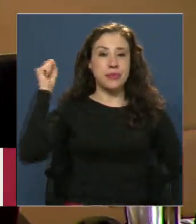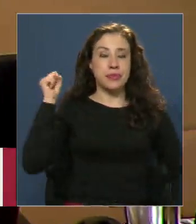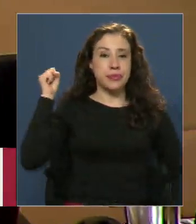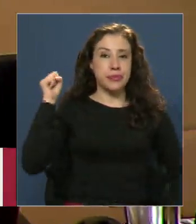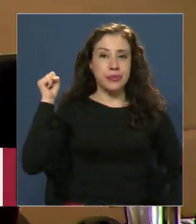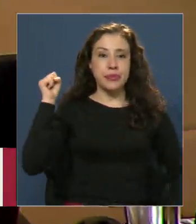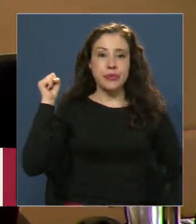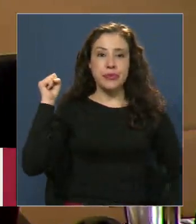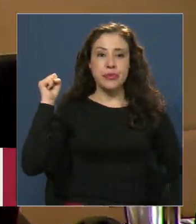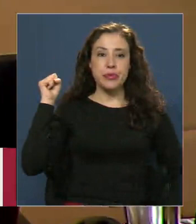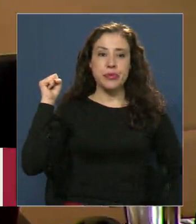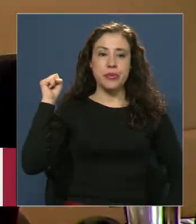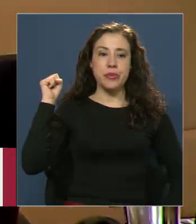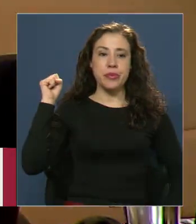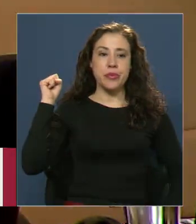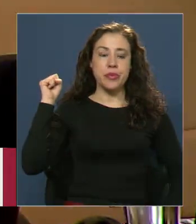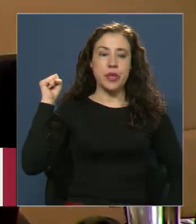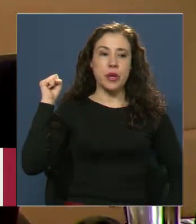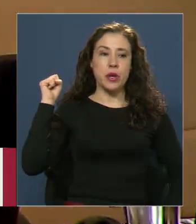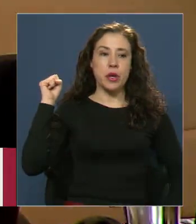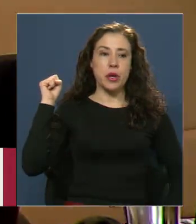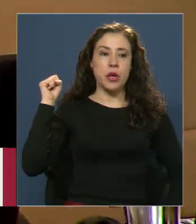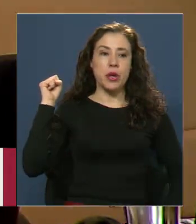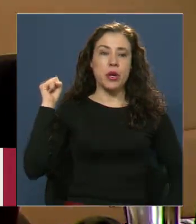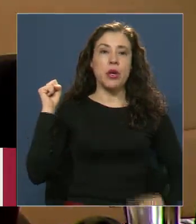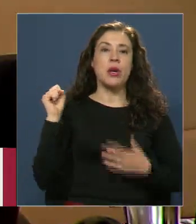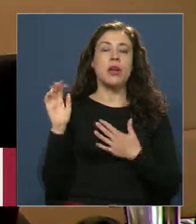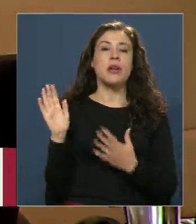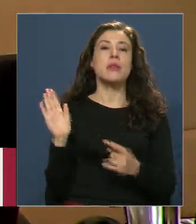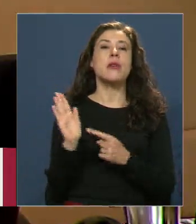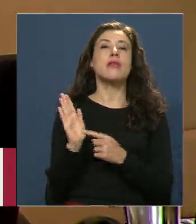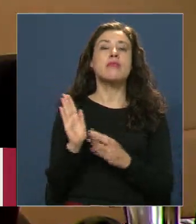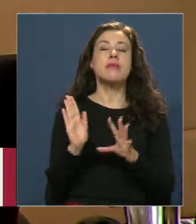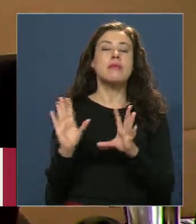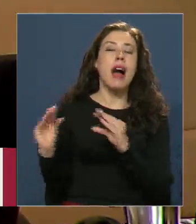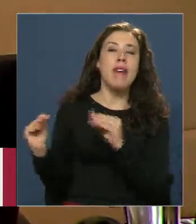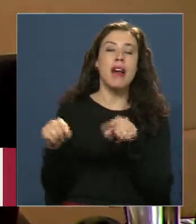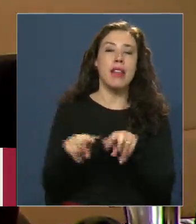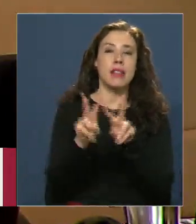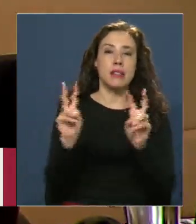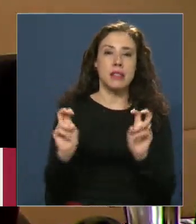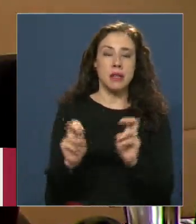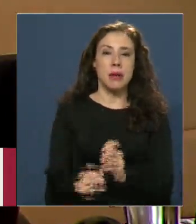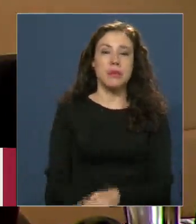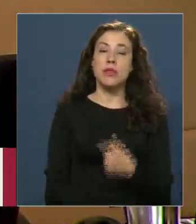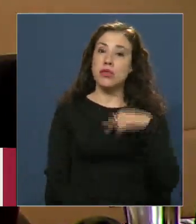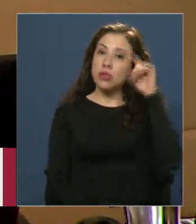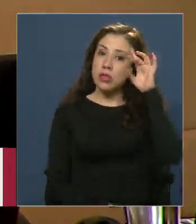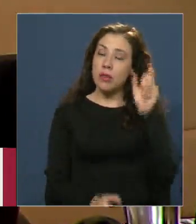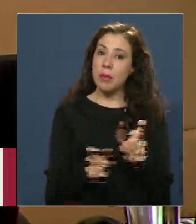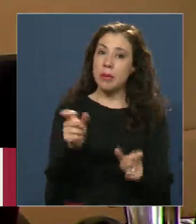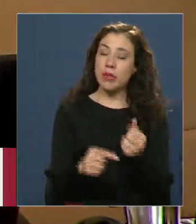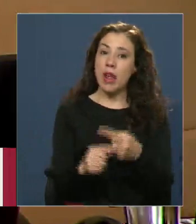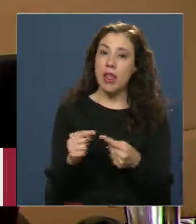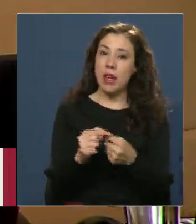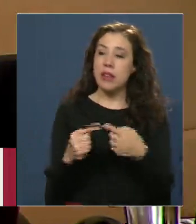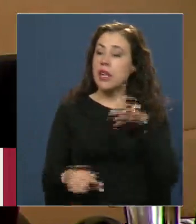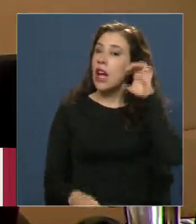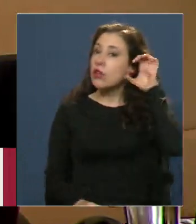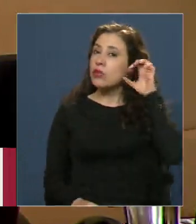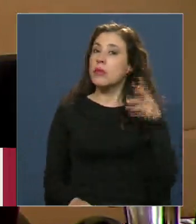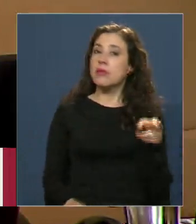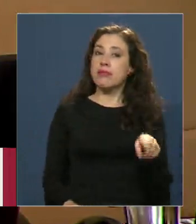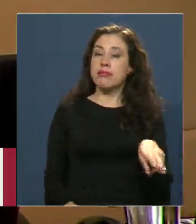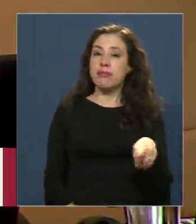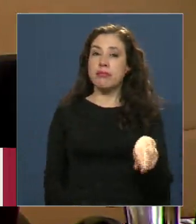Piñera con colocar este tema sobre la mesa. Sabemos que nuestra clase media, y lo hemos escuchado en